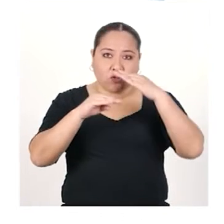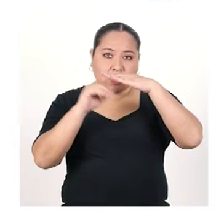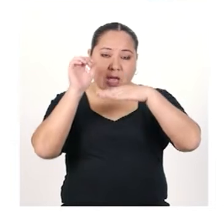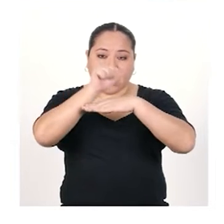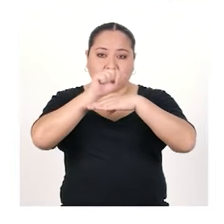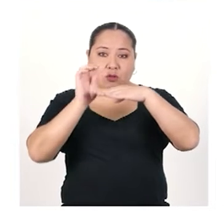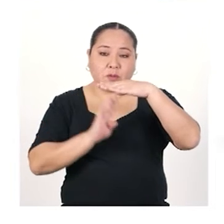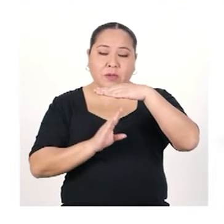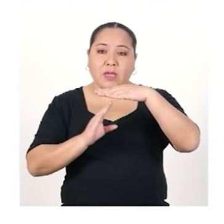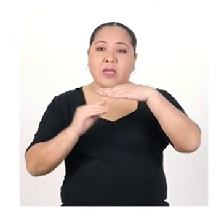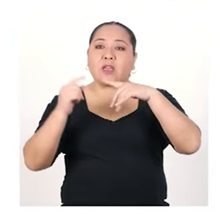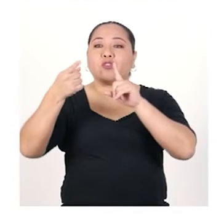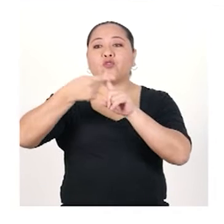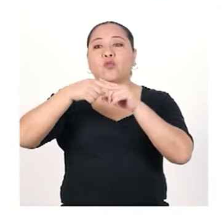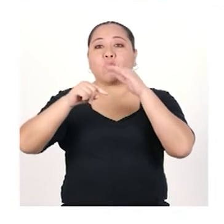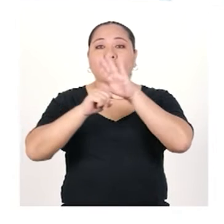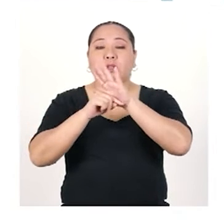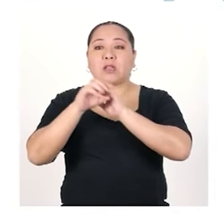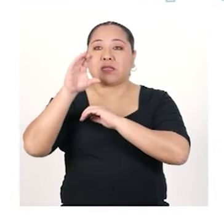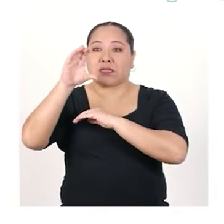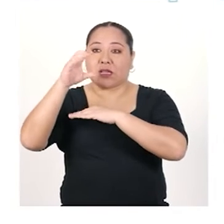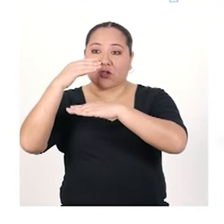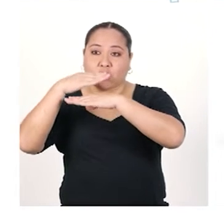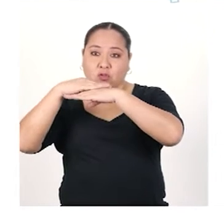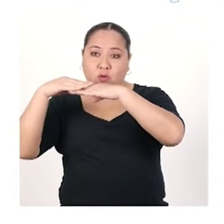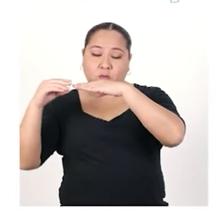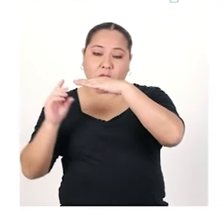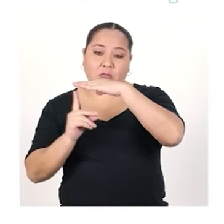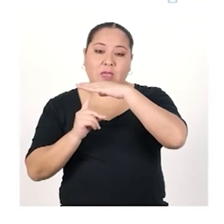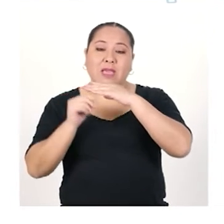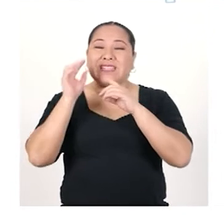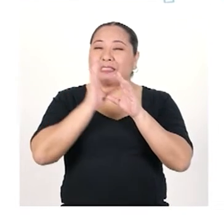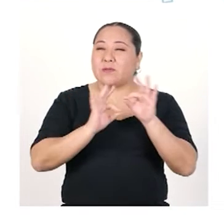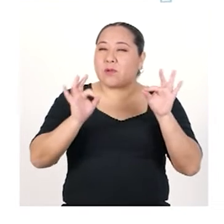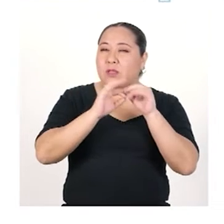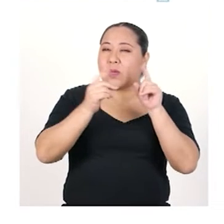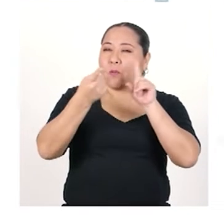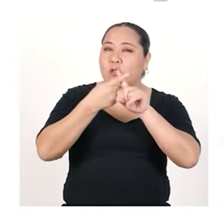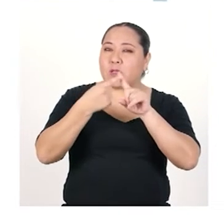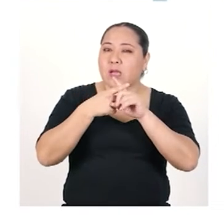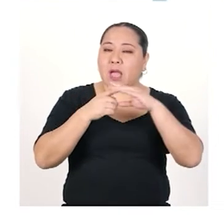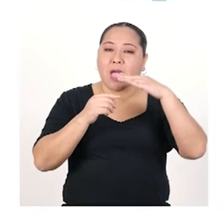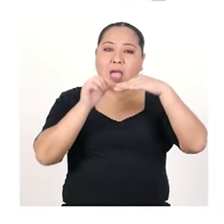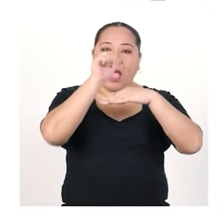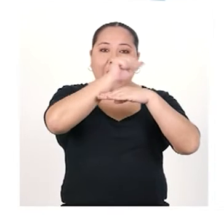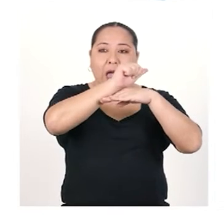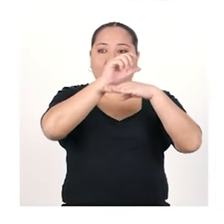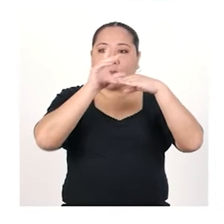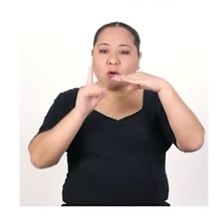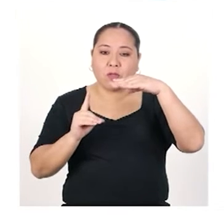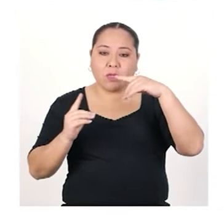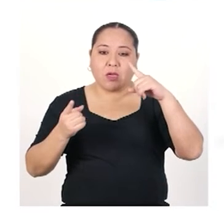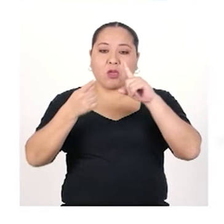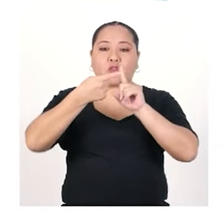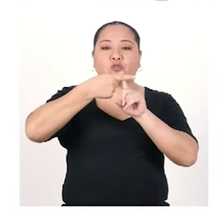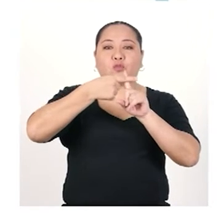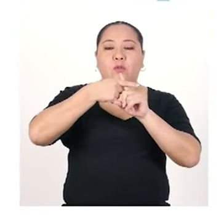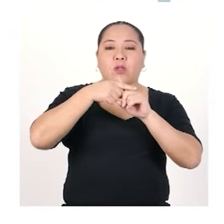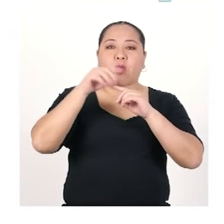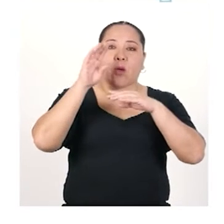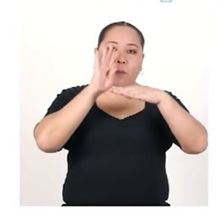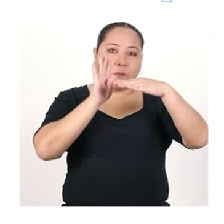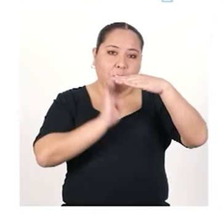o resta con C sobre D. Para este método es importante multiplicar A por D y sumarlo